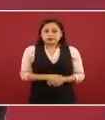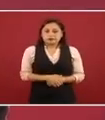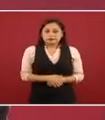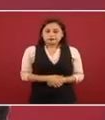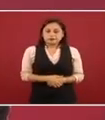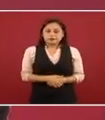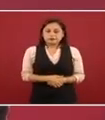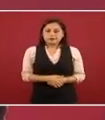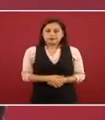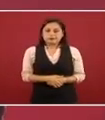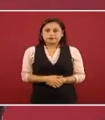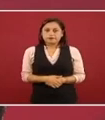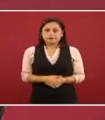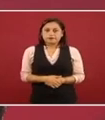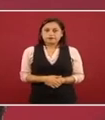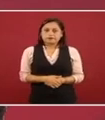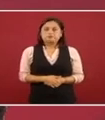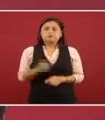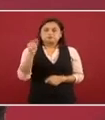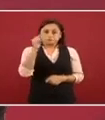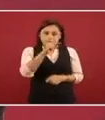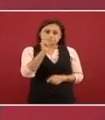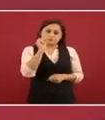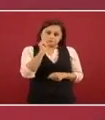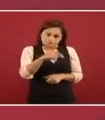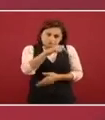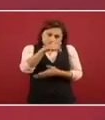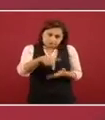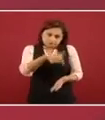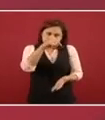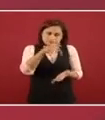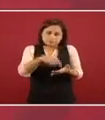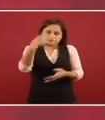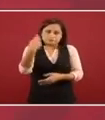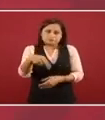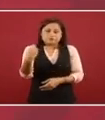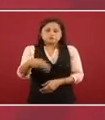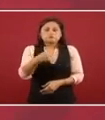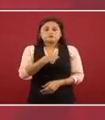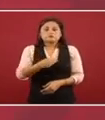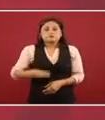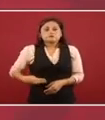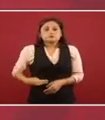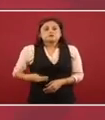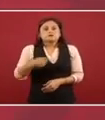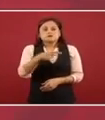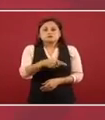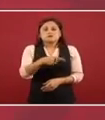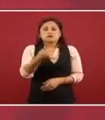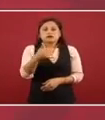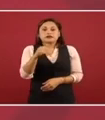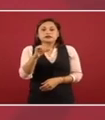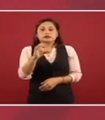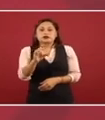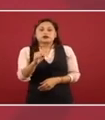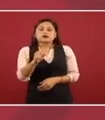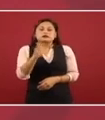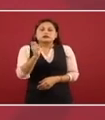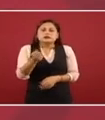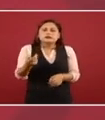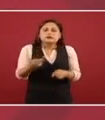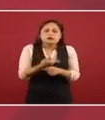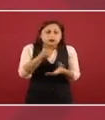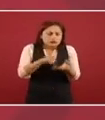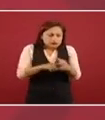Ricardo Rodríguez Vargas, titular del Instituto para Devolver al Pueblo lo Robado, explicó que buscarán que la ciudadanía participe en lo que será la